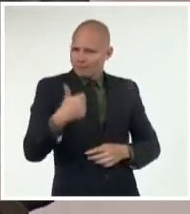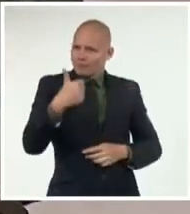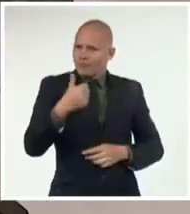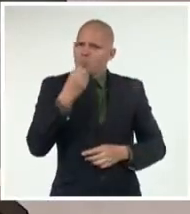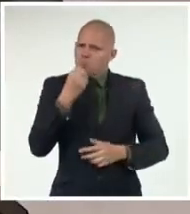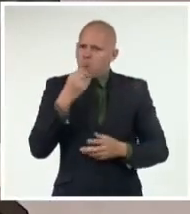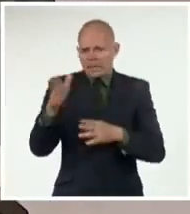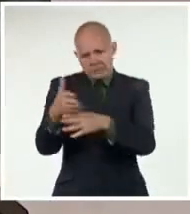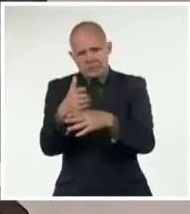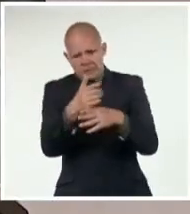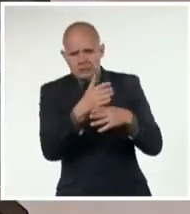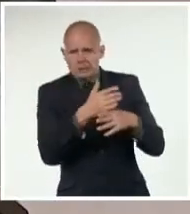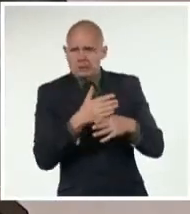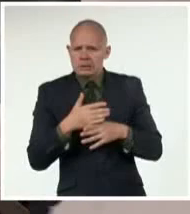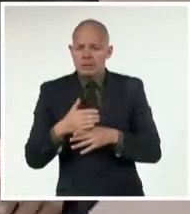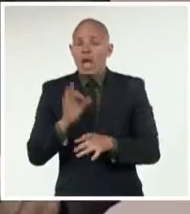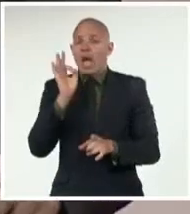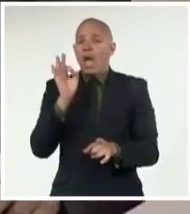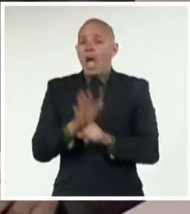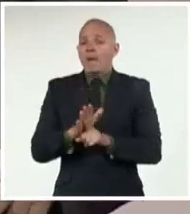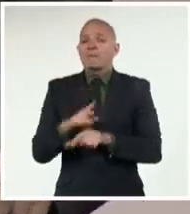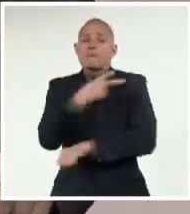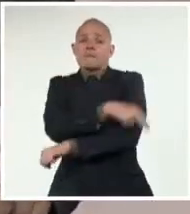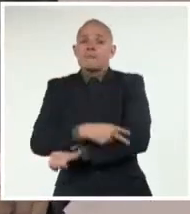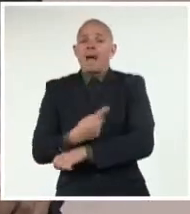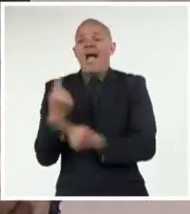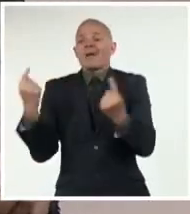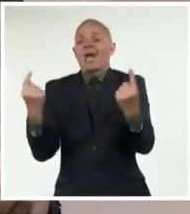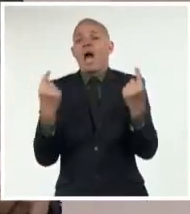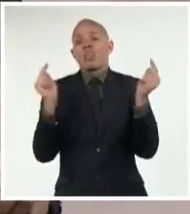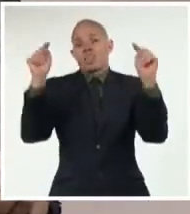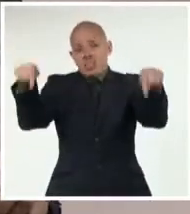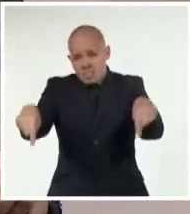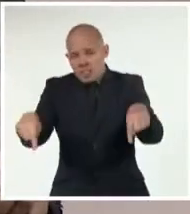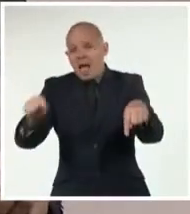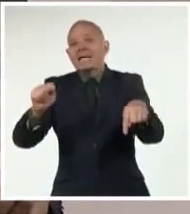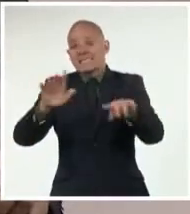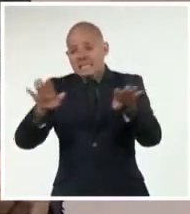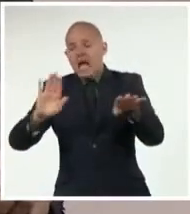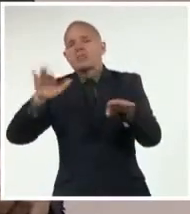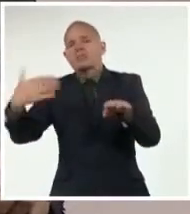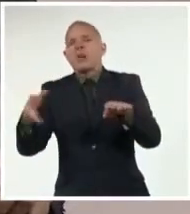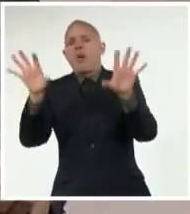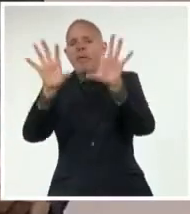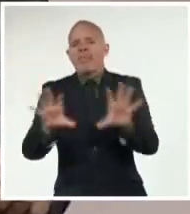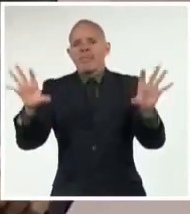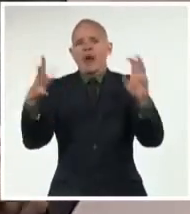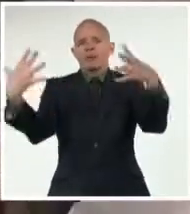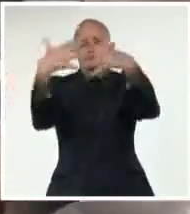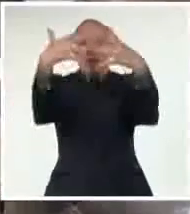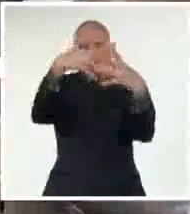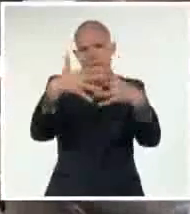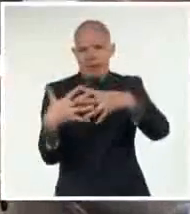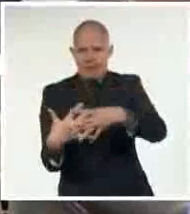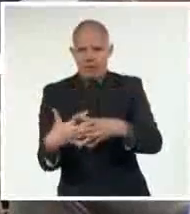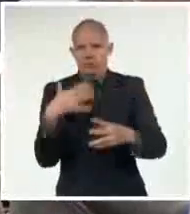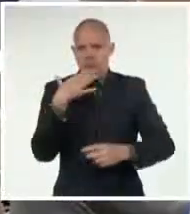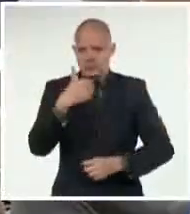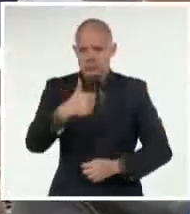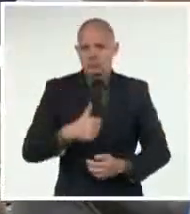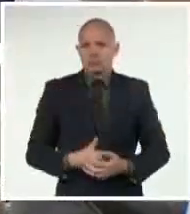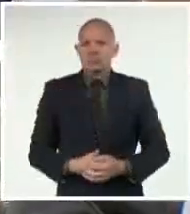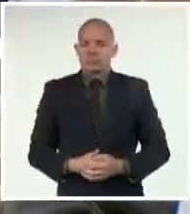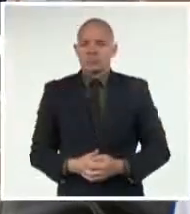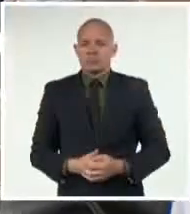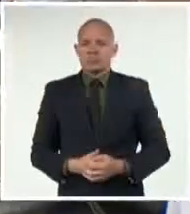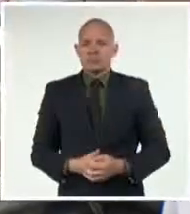populares, comenzando en nuestros países y luego en el ámbito regional e internacional. En medio